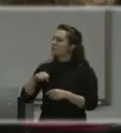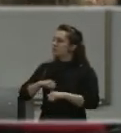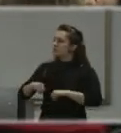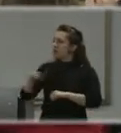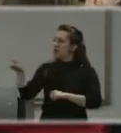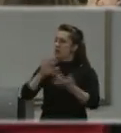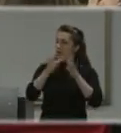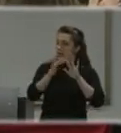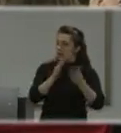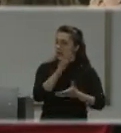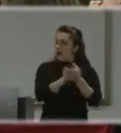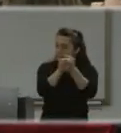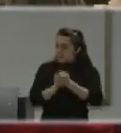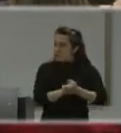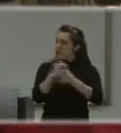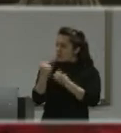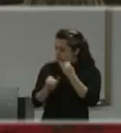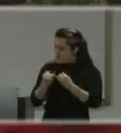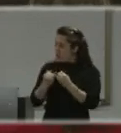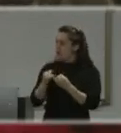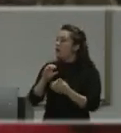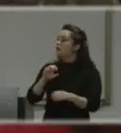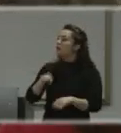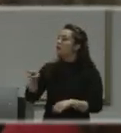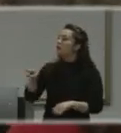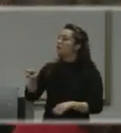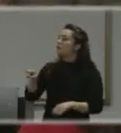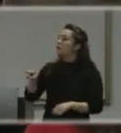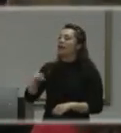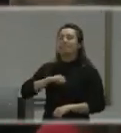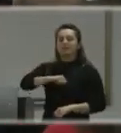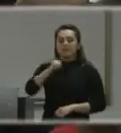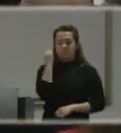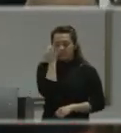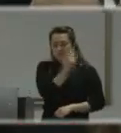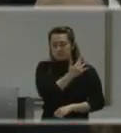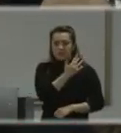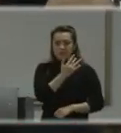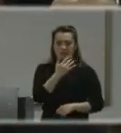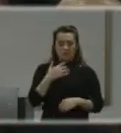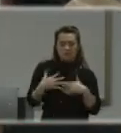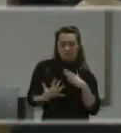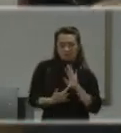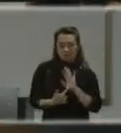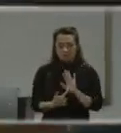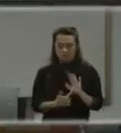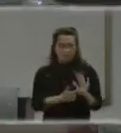Relaciones con otros, identidad tiene que ver. El derecho al placer.